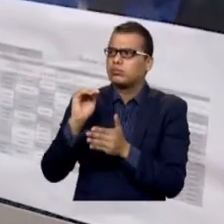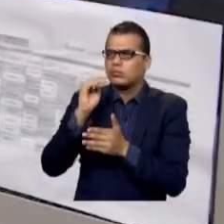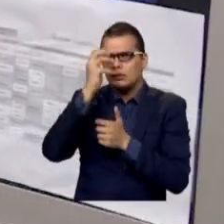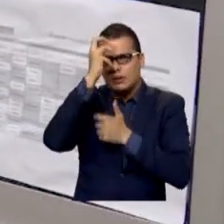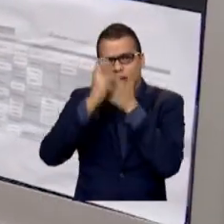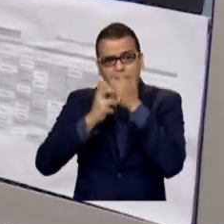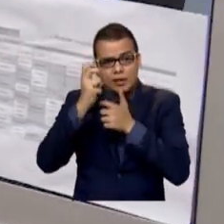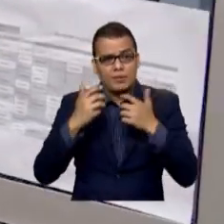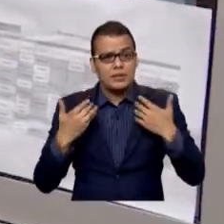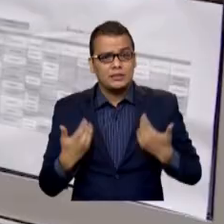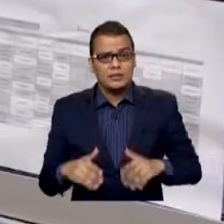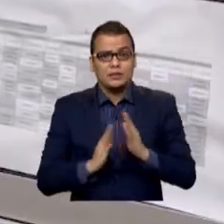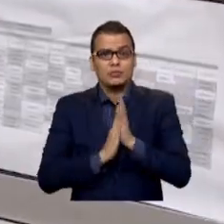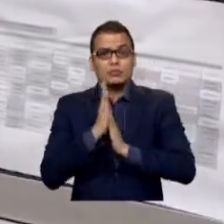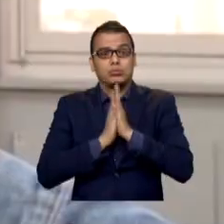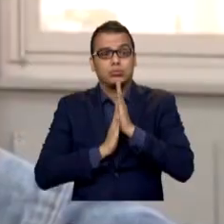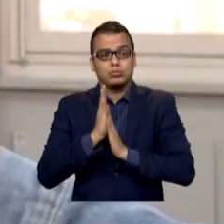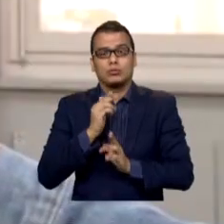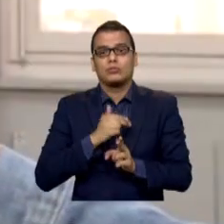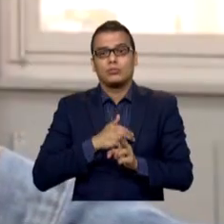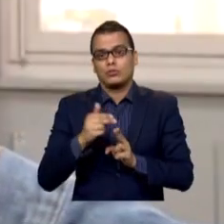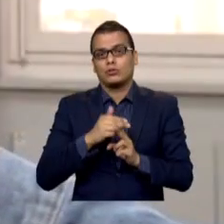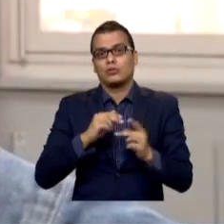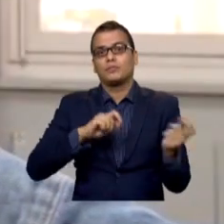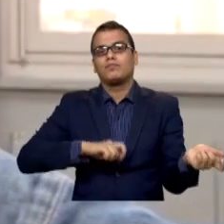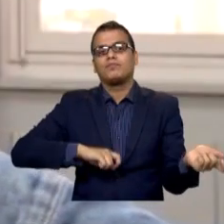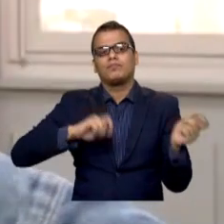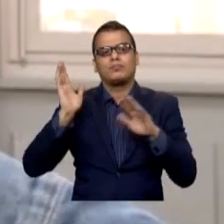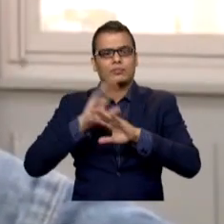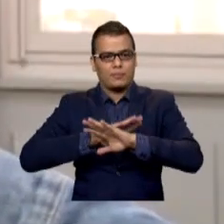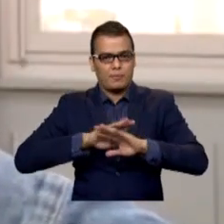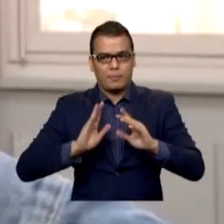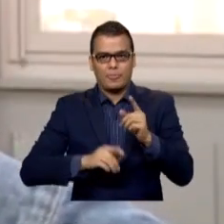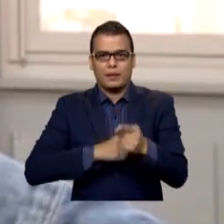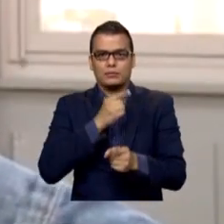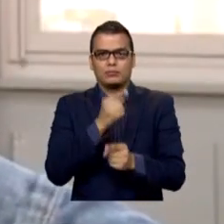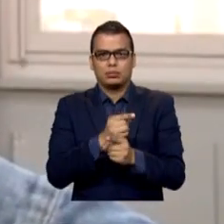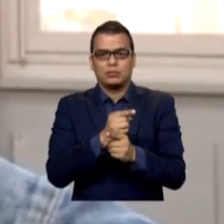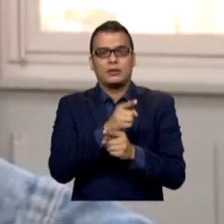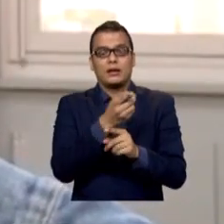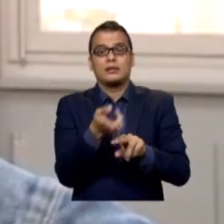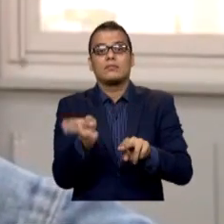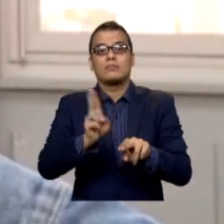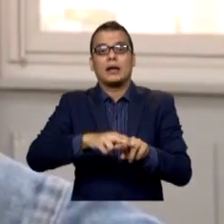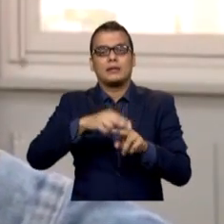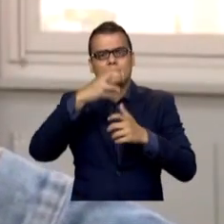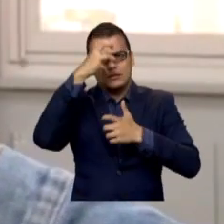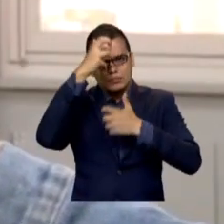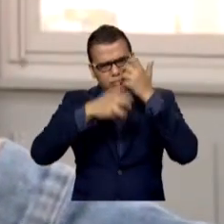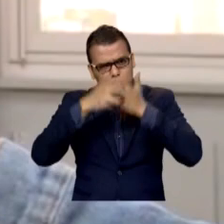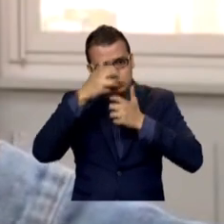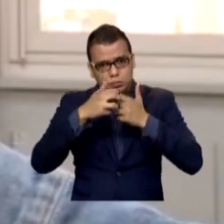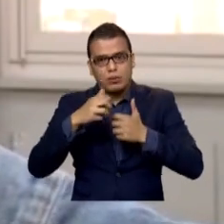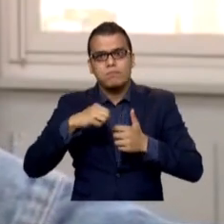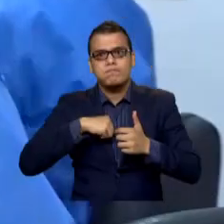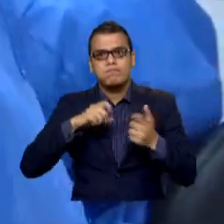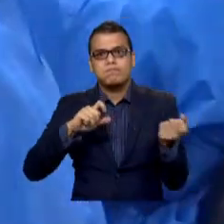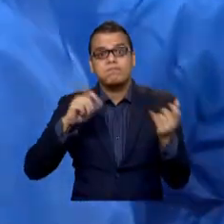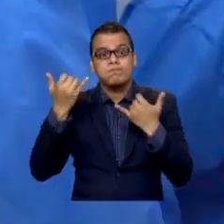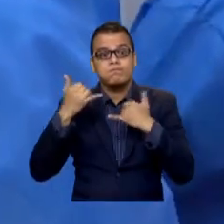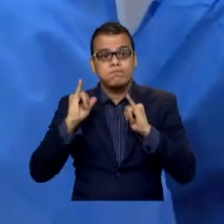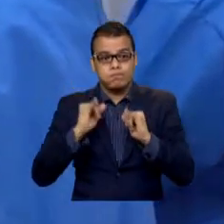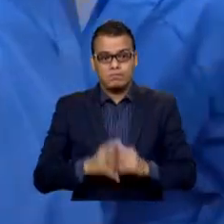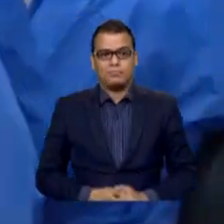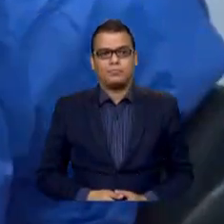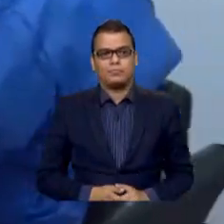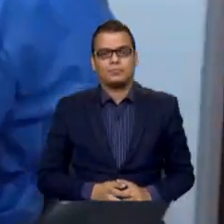Con eso esperamos implementar un poco más el número de pruebas que se realizan en el departamento. De